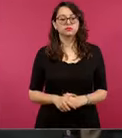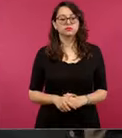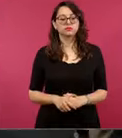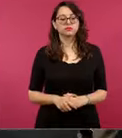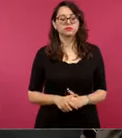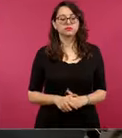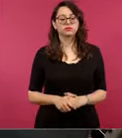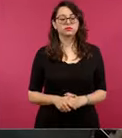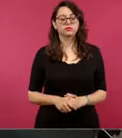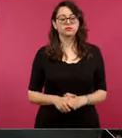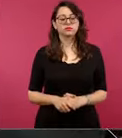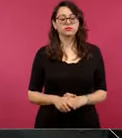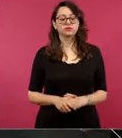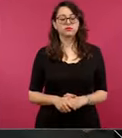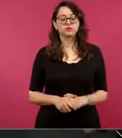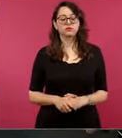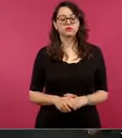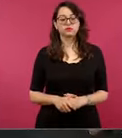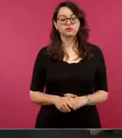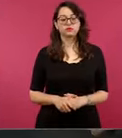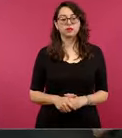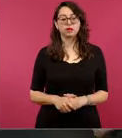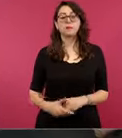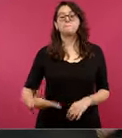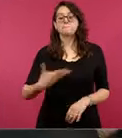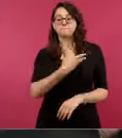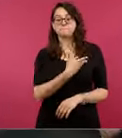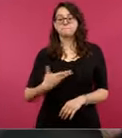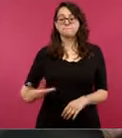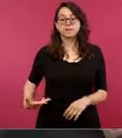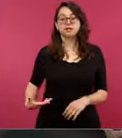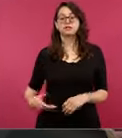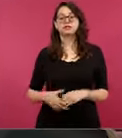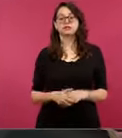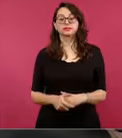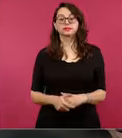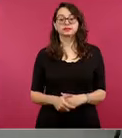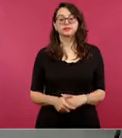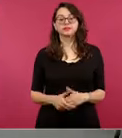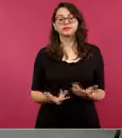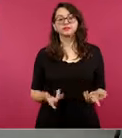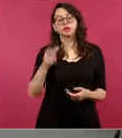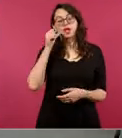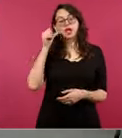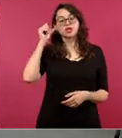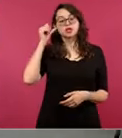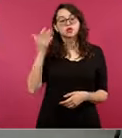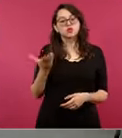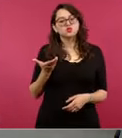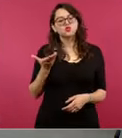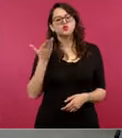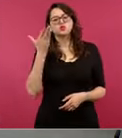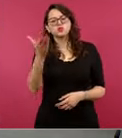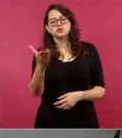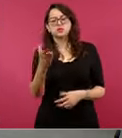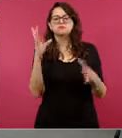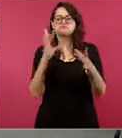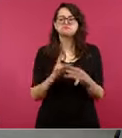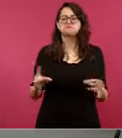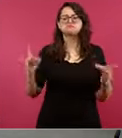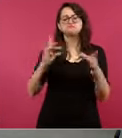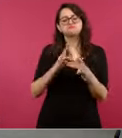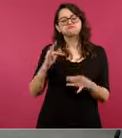hablar. Señor presidente, bueno, el día de ayer usted hacía varias reflexiones. Incluso se puede